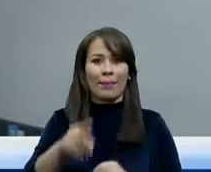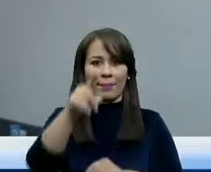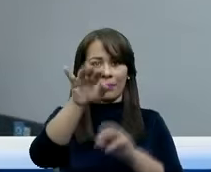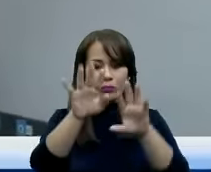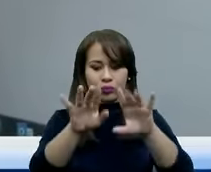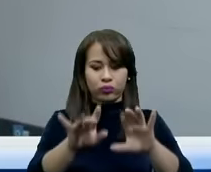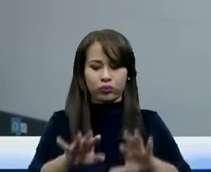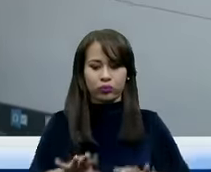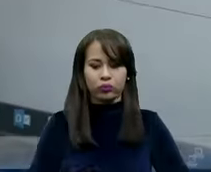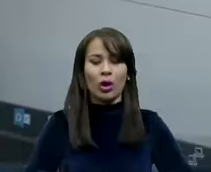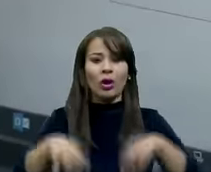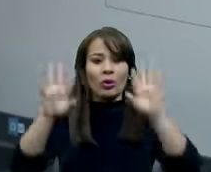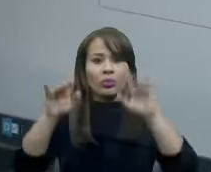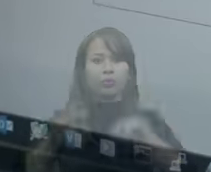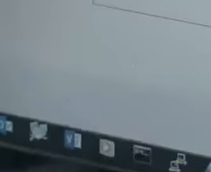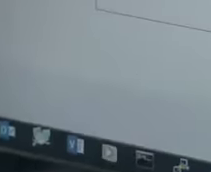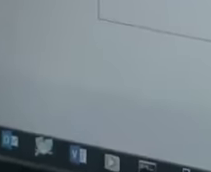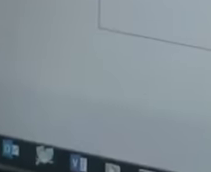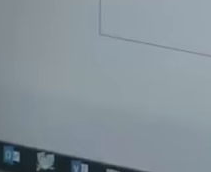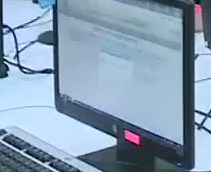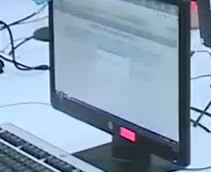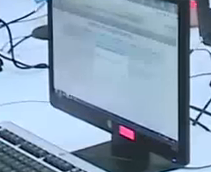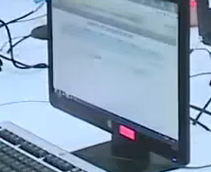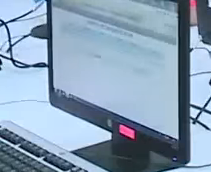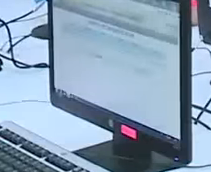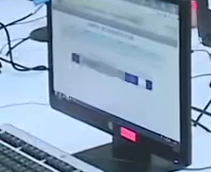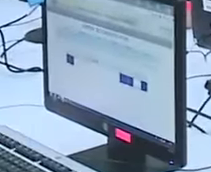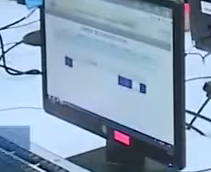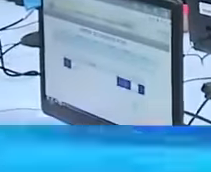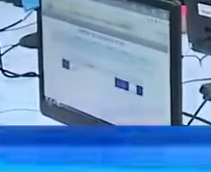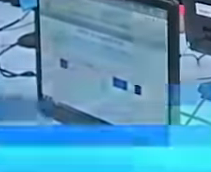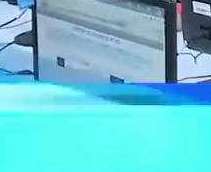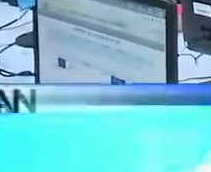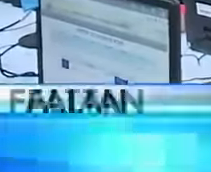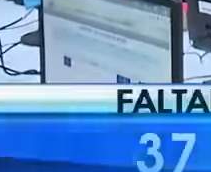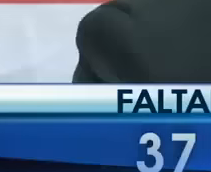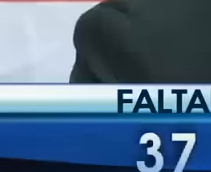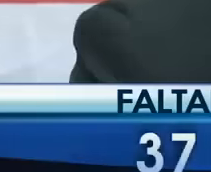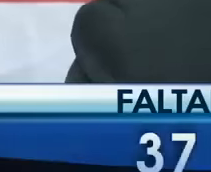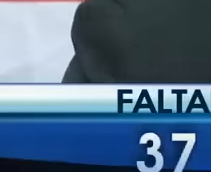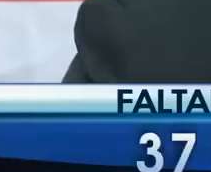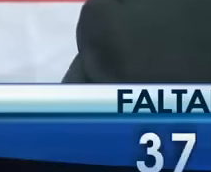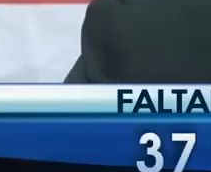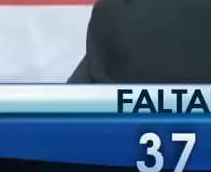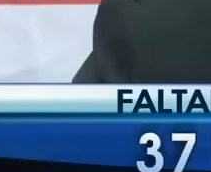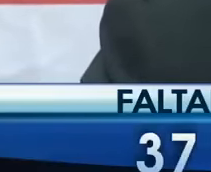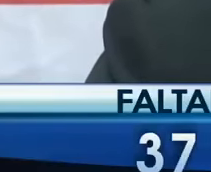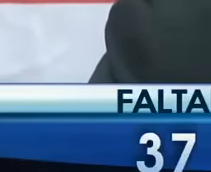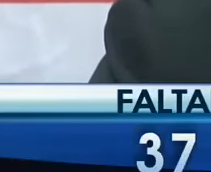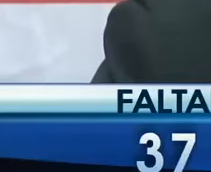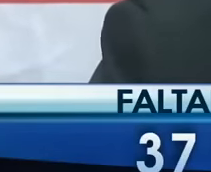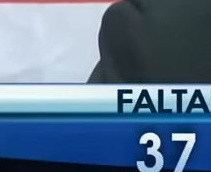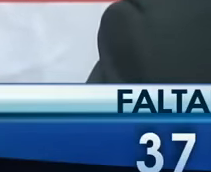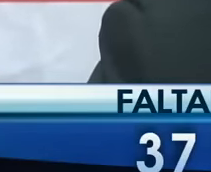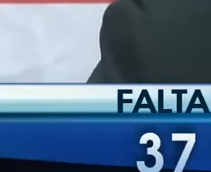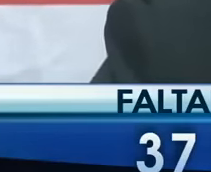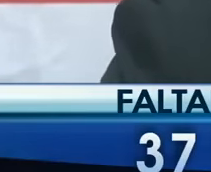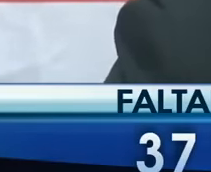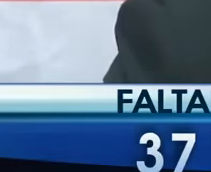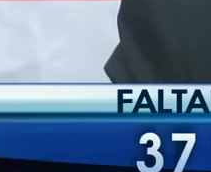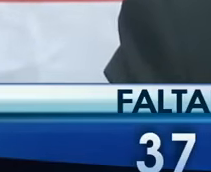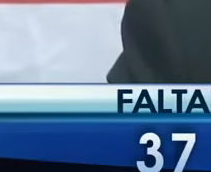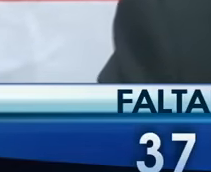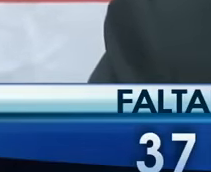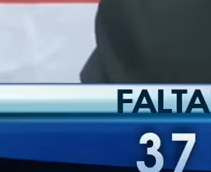que permitirá obtener datos preliminares en las primeras horas después de cerradas las votaciones. Que el conteo rápido en esta ocasión